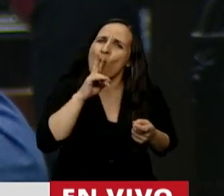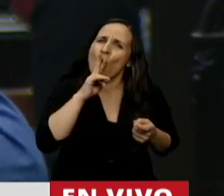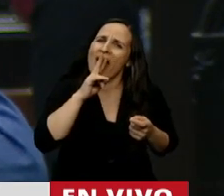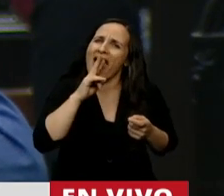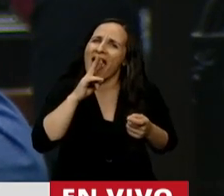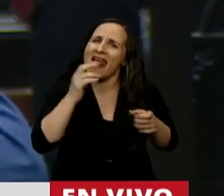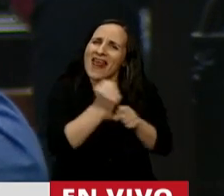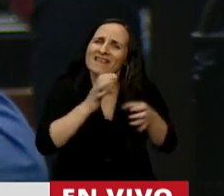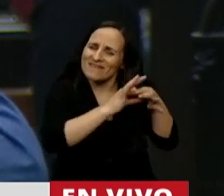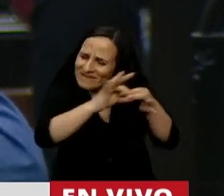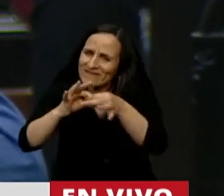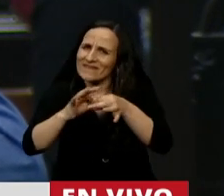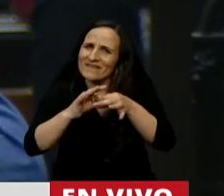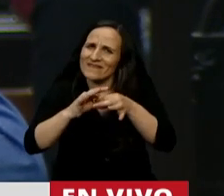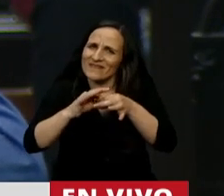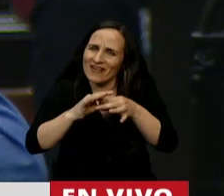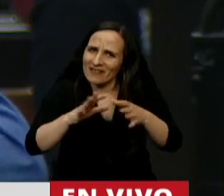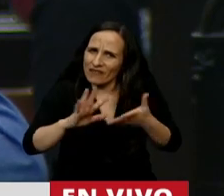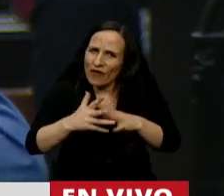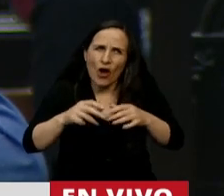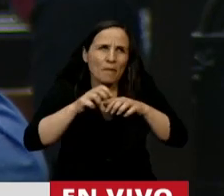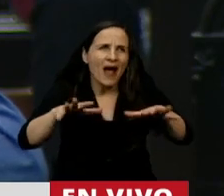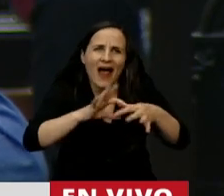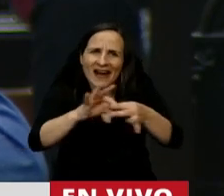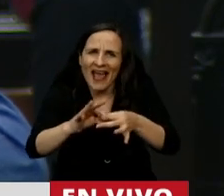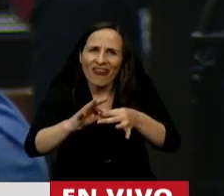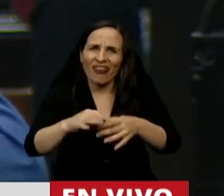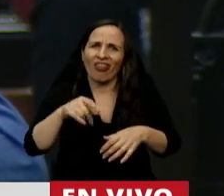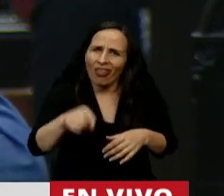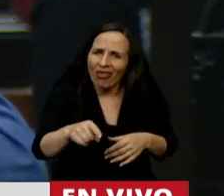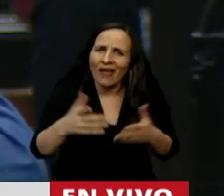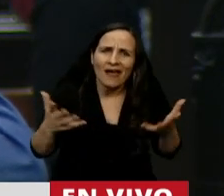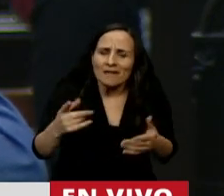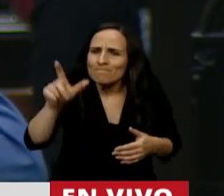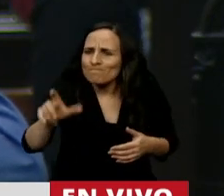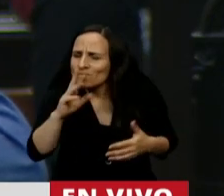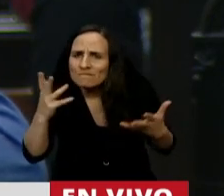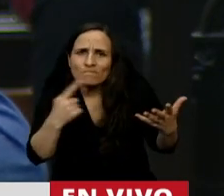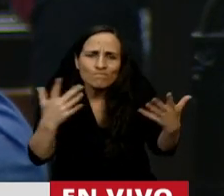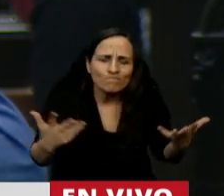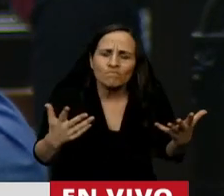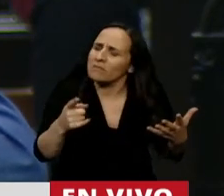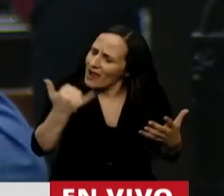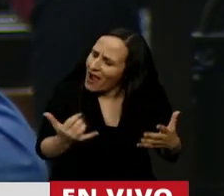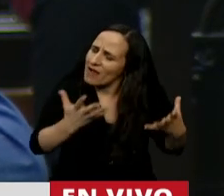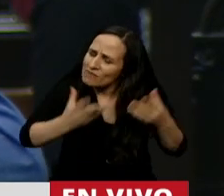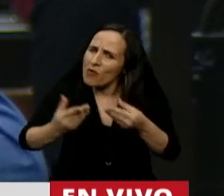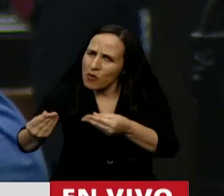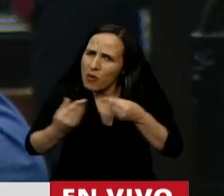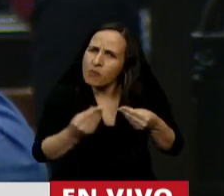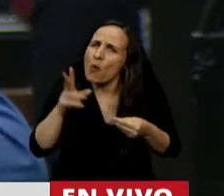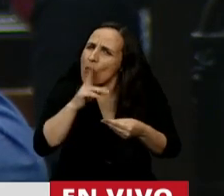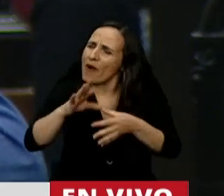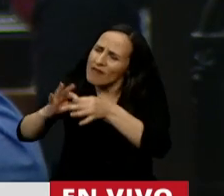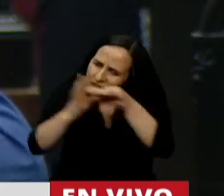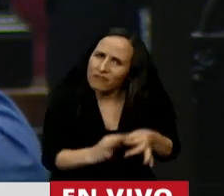acompañando decisiones de vida, sosteniéndolas en el dolor y en la incertidumbre, y en la lucha sobre el